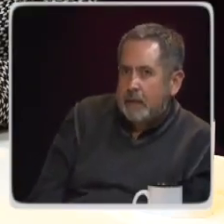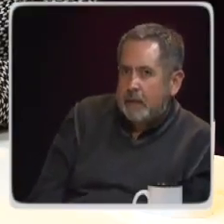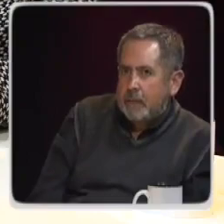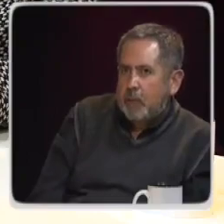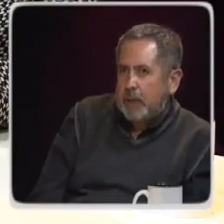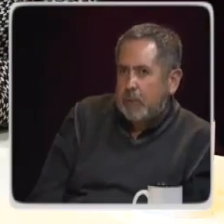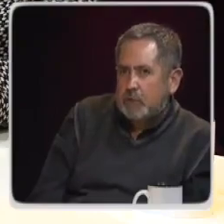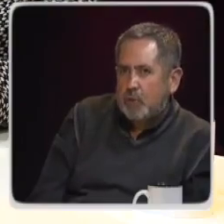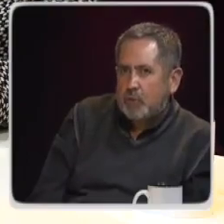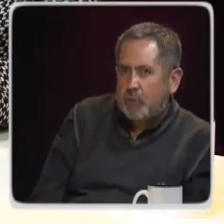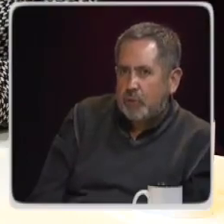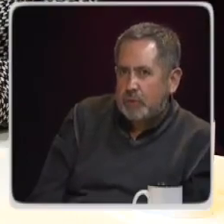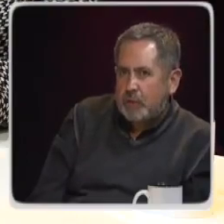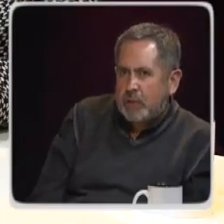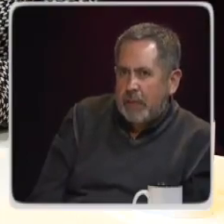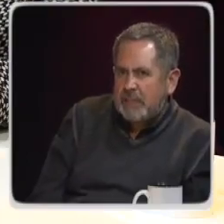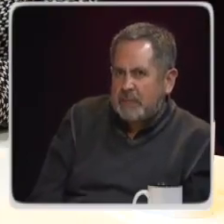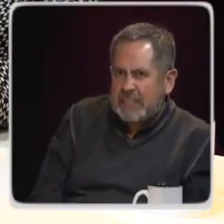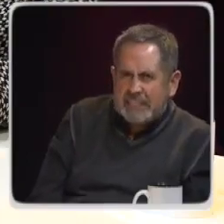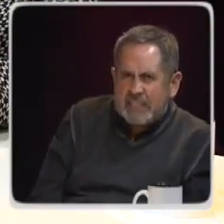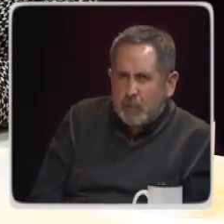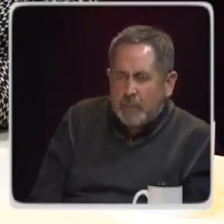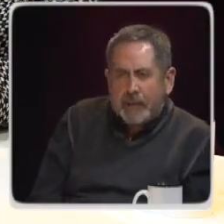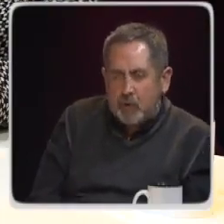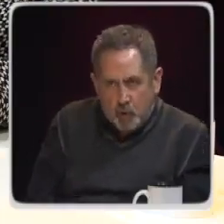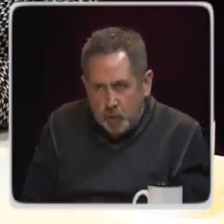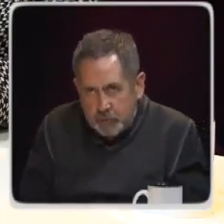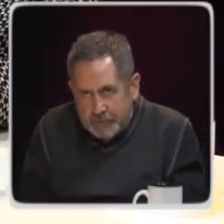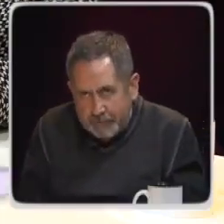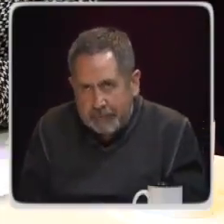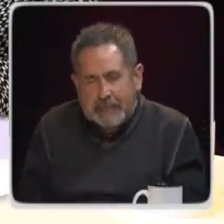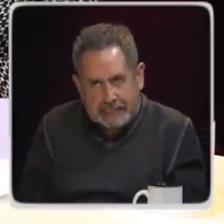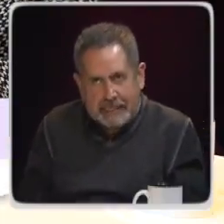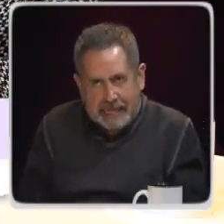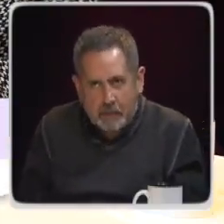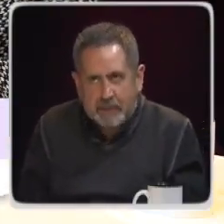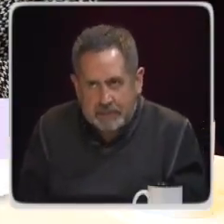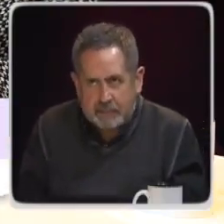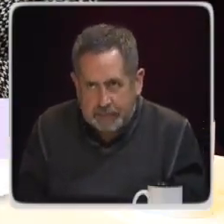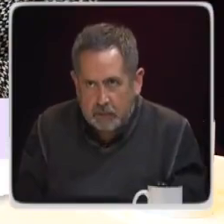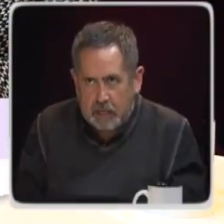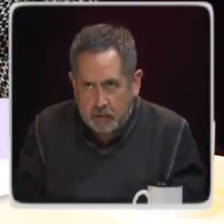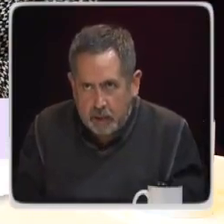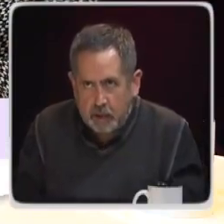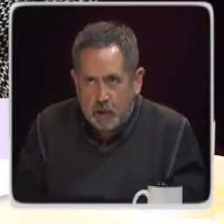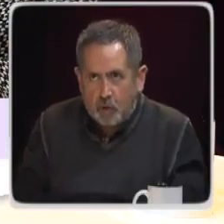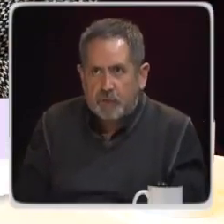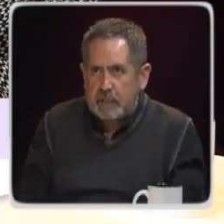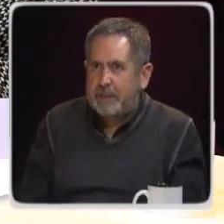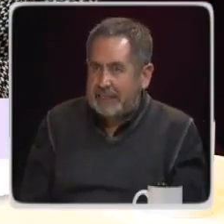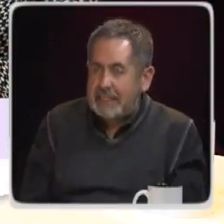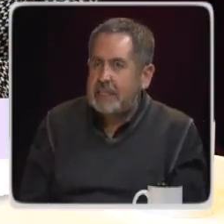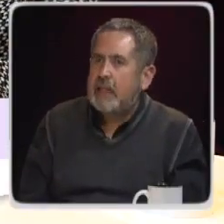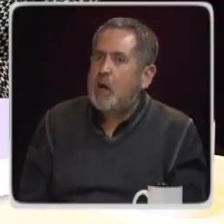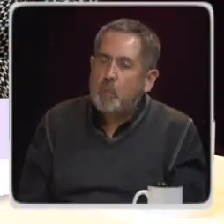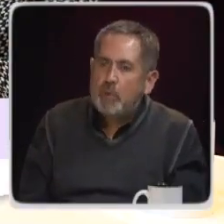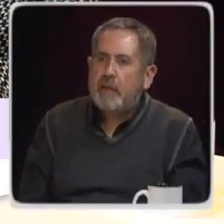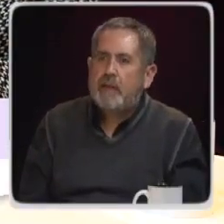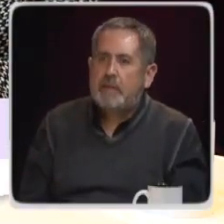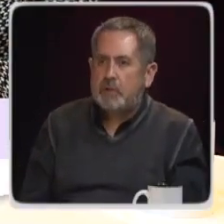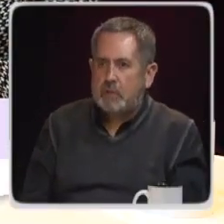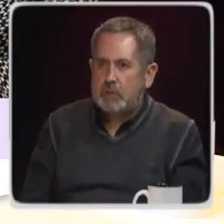Sí, tenemos un grosso del Banco del Bienestar, pero estos otros pues son pagados en cash y pues yo creo que ahí no hay transparencia.